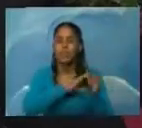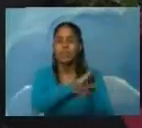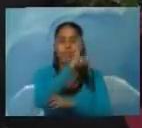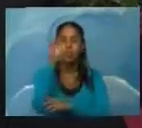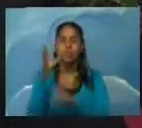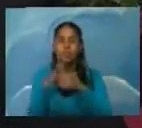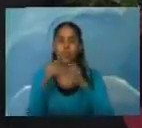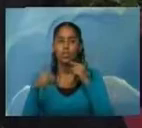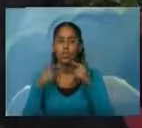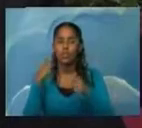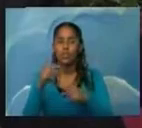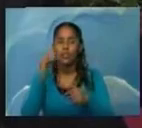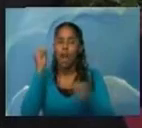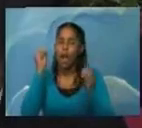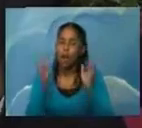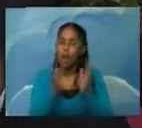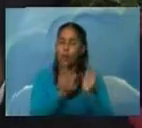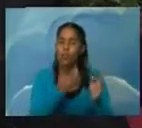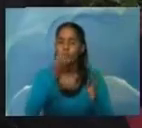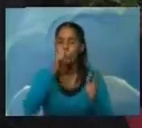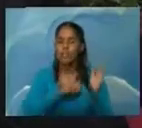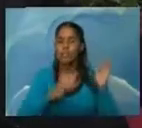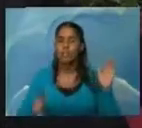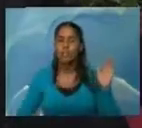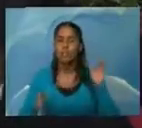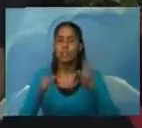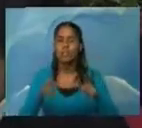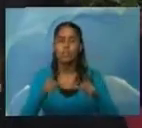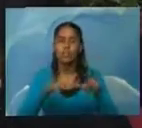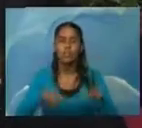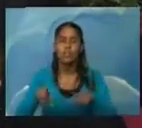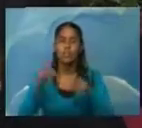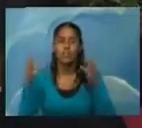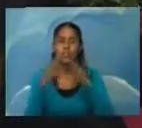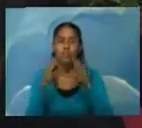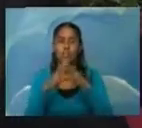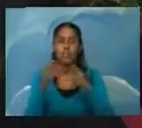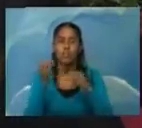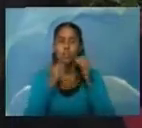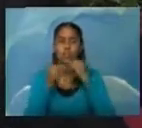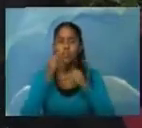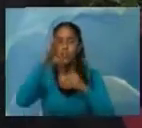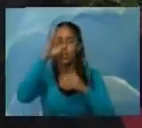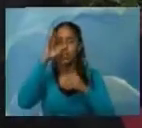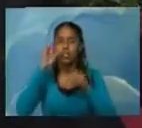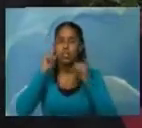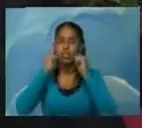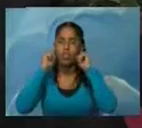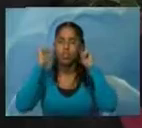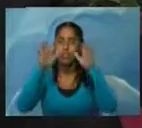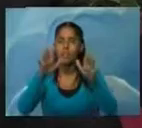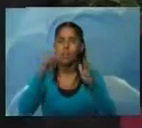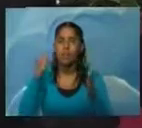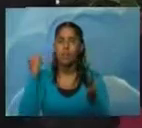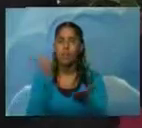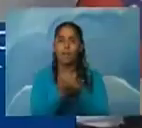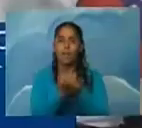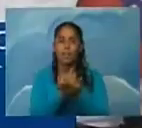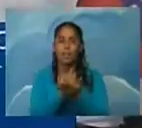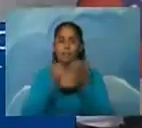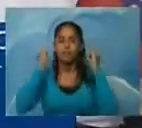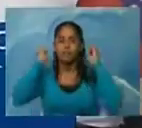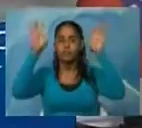los días. La orden del Señor. Ahí en ese lugar te reunirás y comerás la palabra del Señor. Que Dios te bendiga. Yeah.